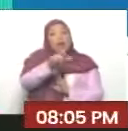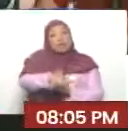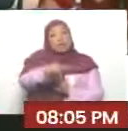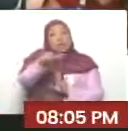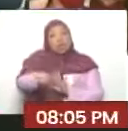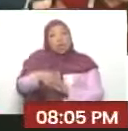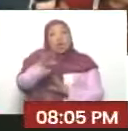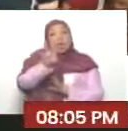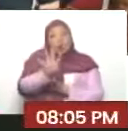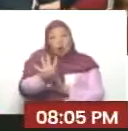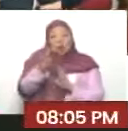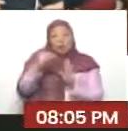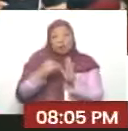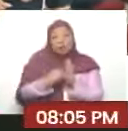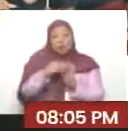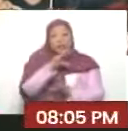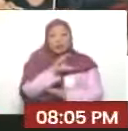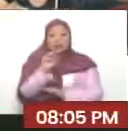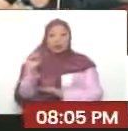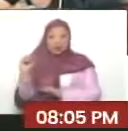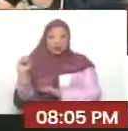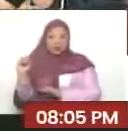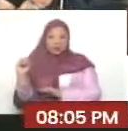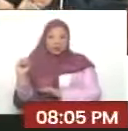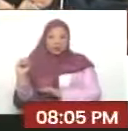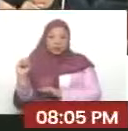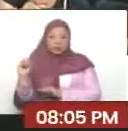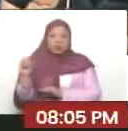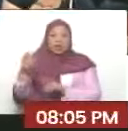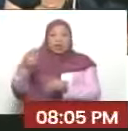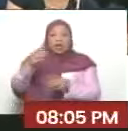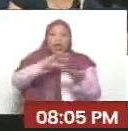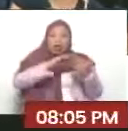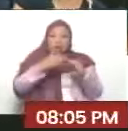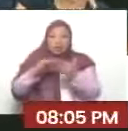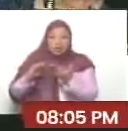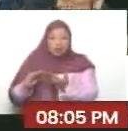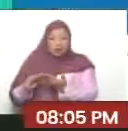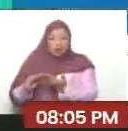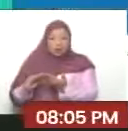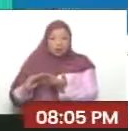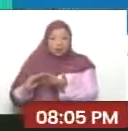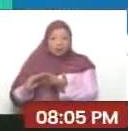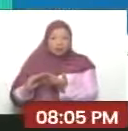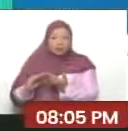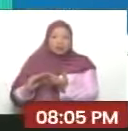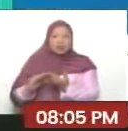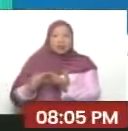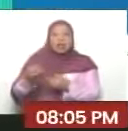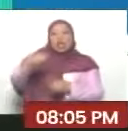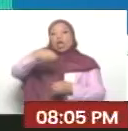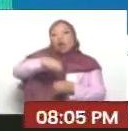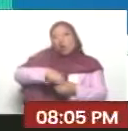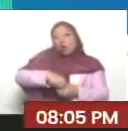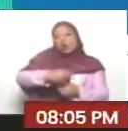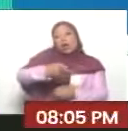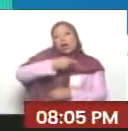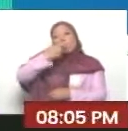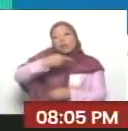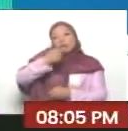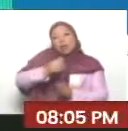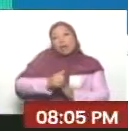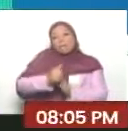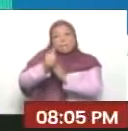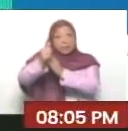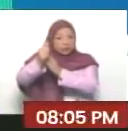de 4.500 círculos comunales. Entre comunas y círculos